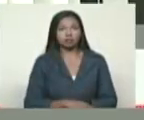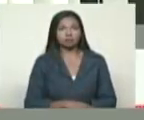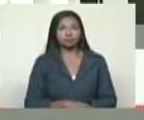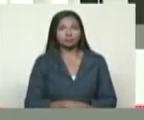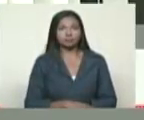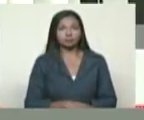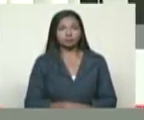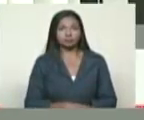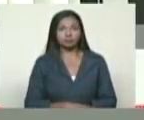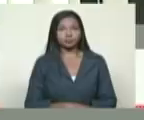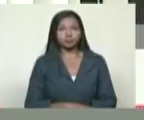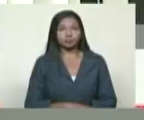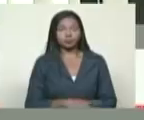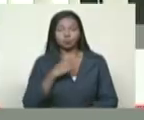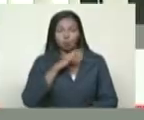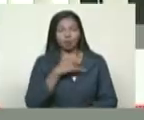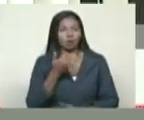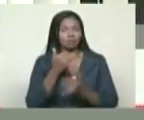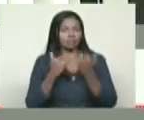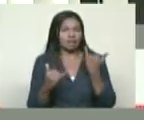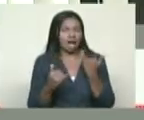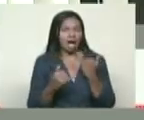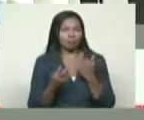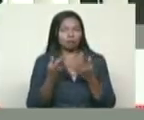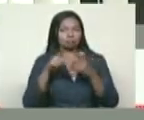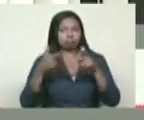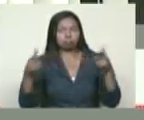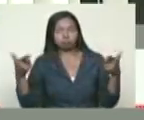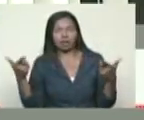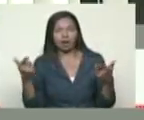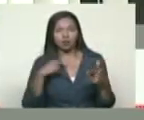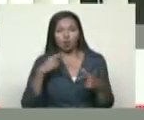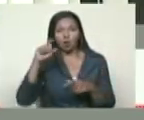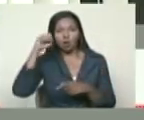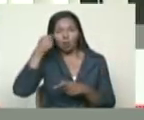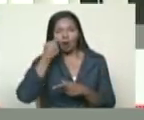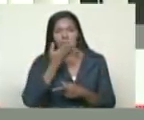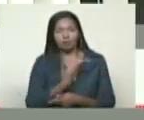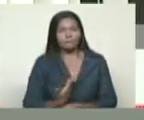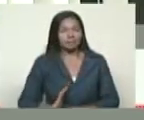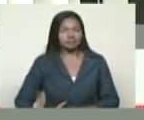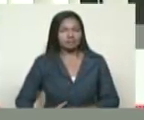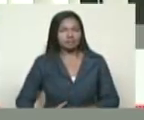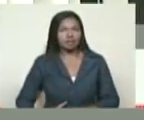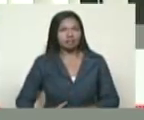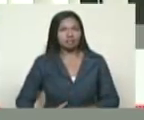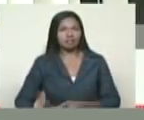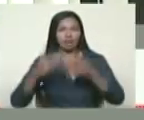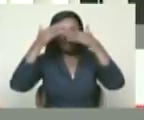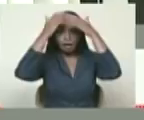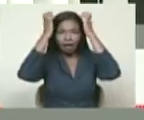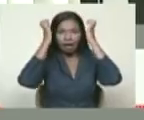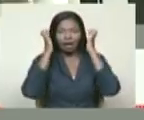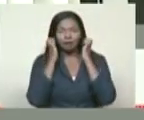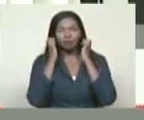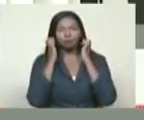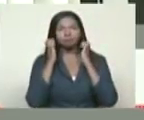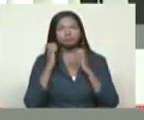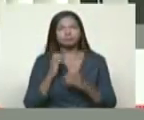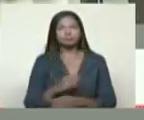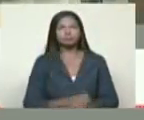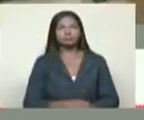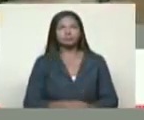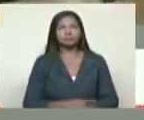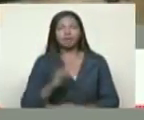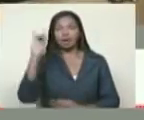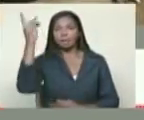tiene que tener, ya quiero terminar ya porque es muy extenso. Yo recuerdo que el presidente Evo Morales, David, él dijo